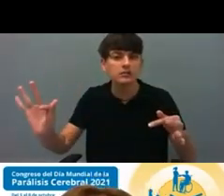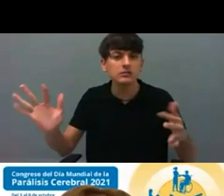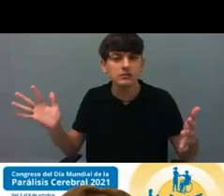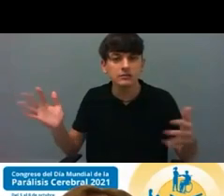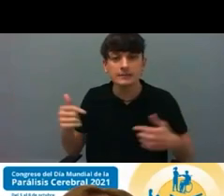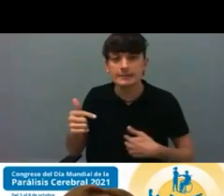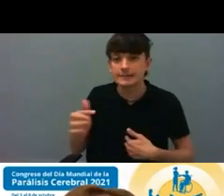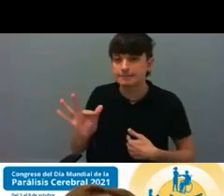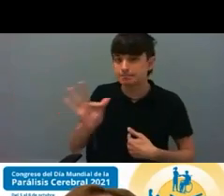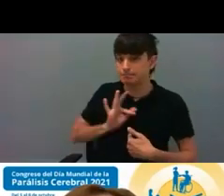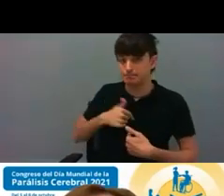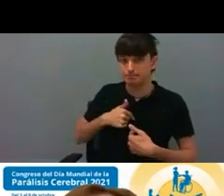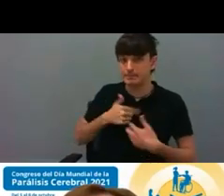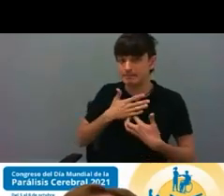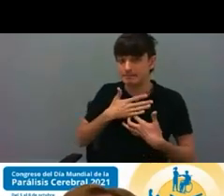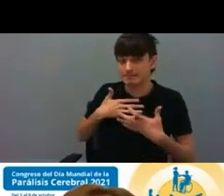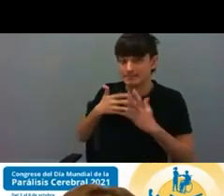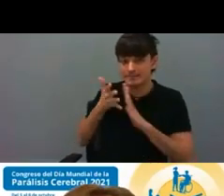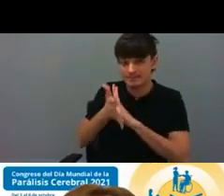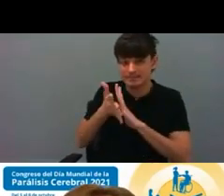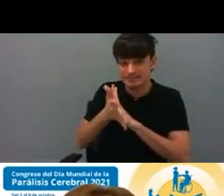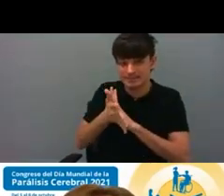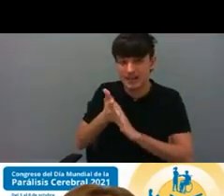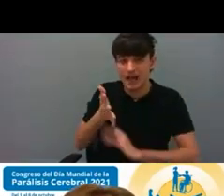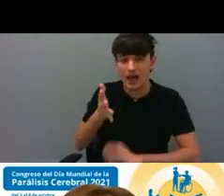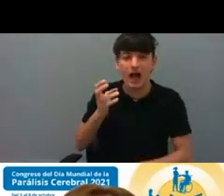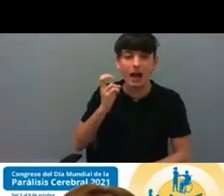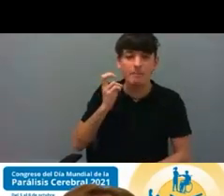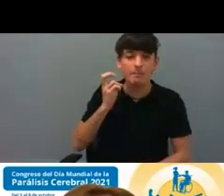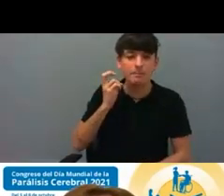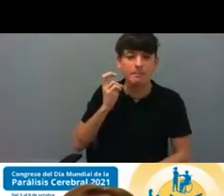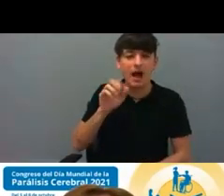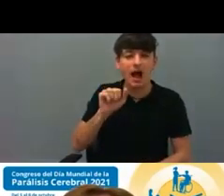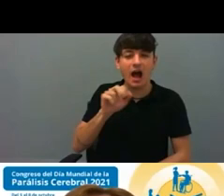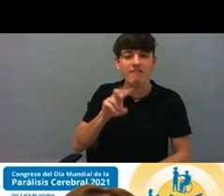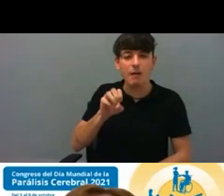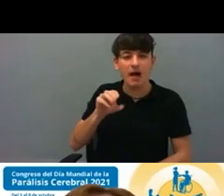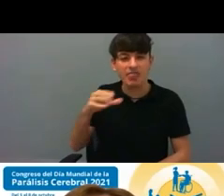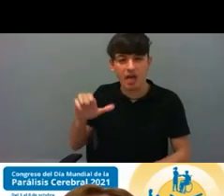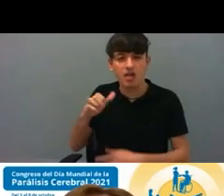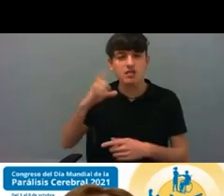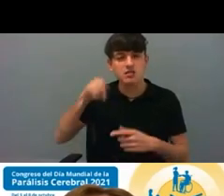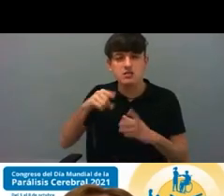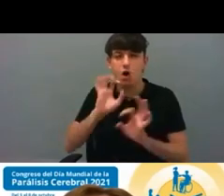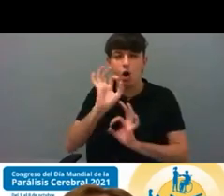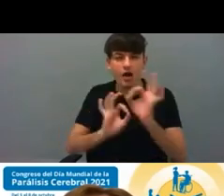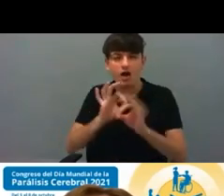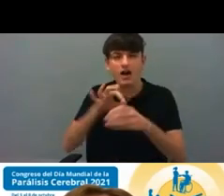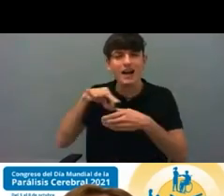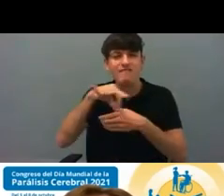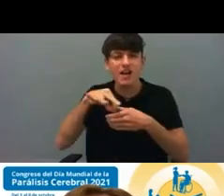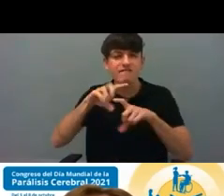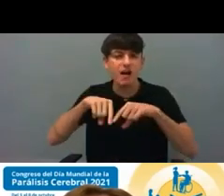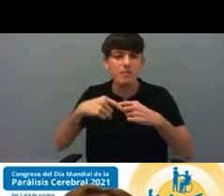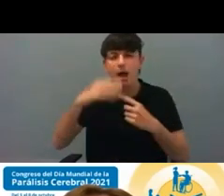contaros que en Avapace organizamos también café en familia, también pues para que queden las mamás,